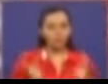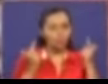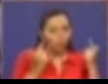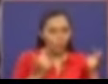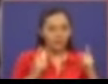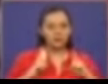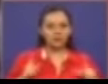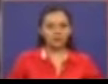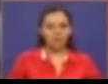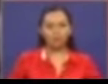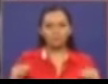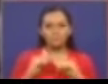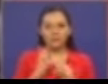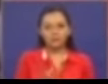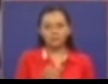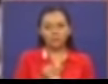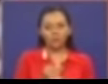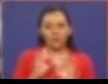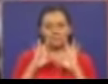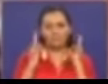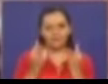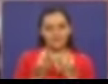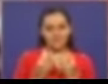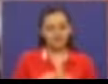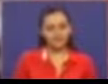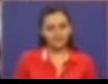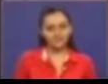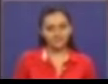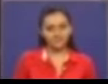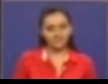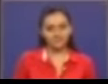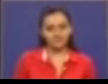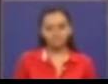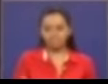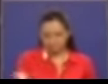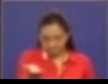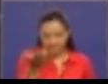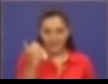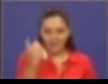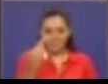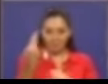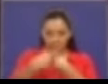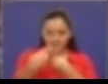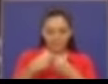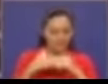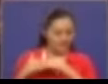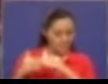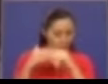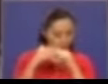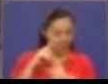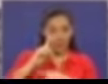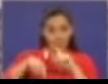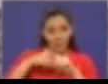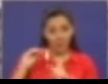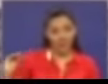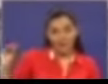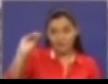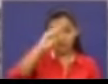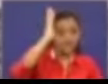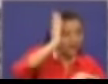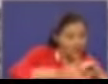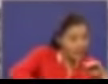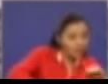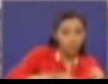y seguridad de nuestras familias. Únete y participa. Alerta y encuentra los productos